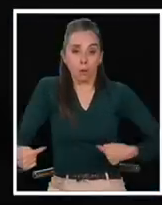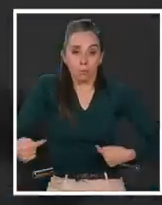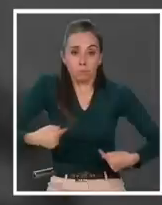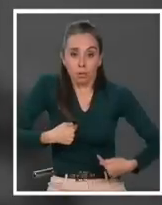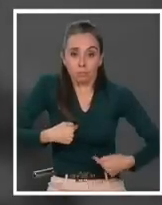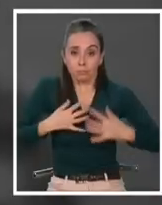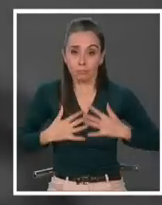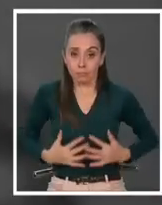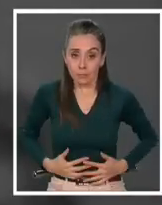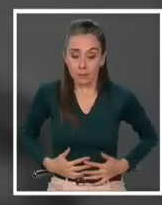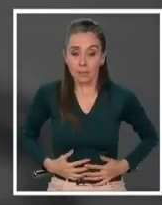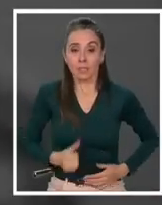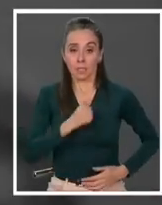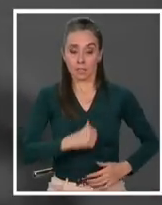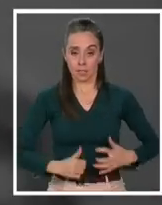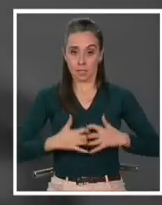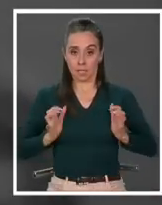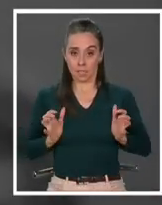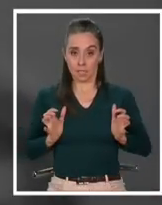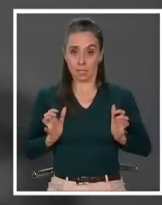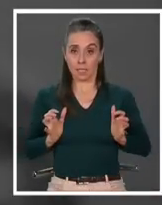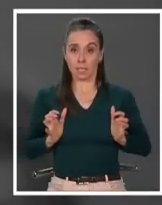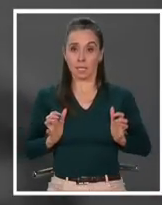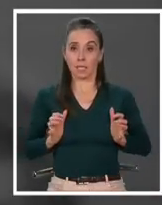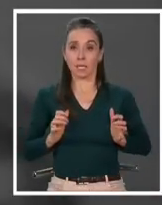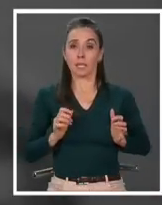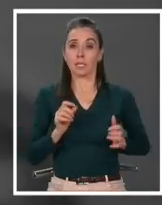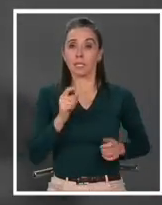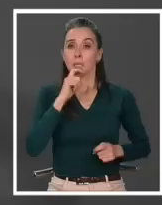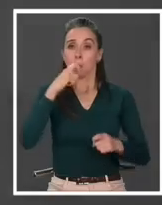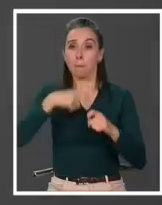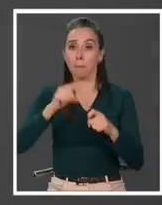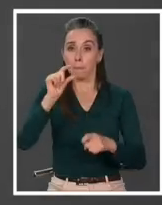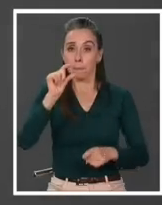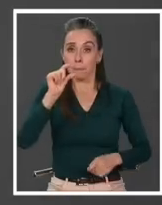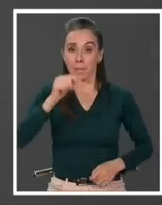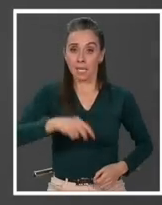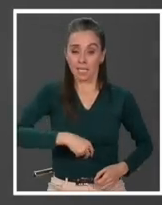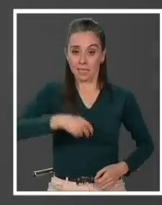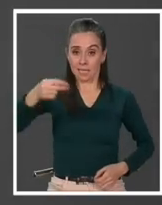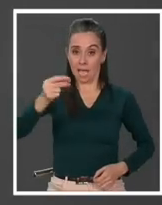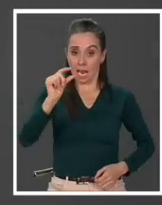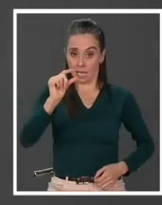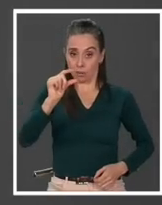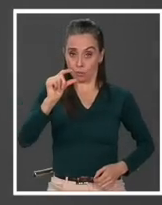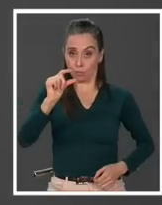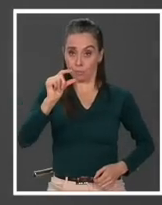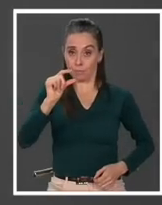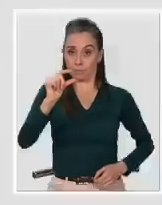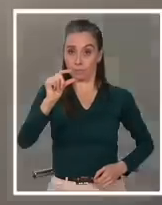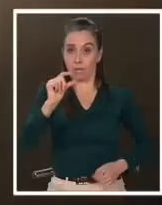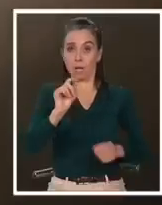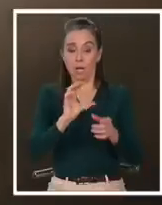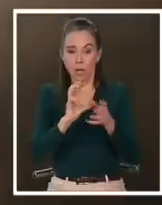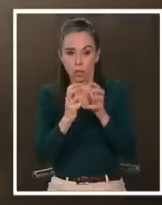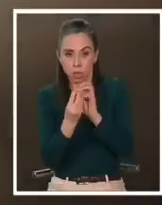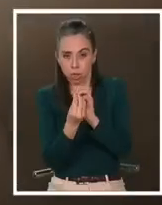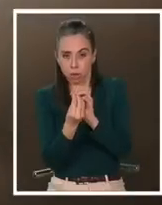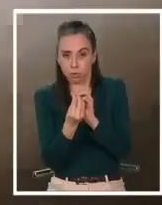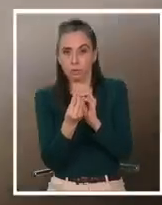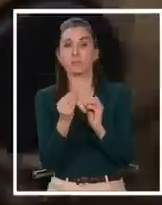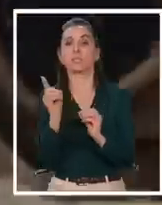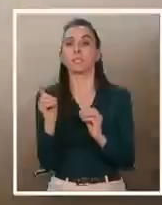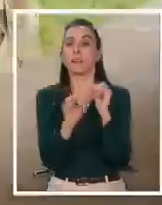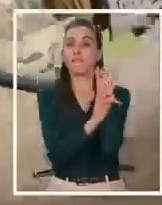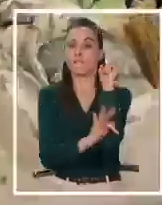de fuego y que en la autopsia le extrajeron este objeto metálico de un proyectil balístico deformado. La fiscalía no